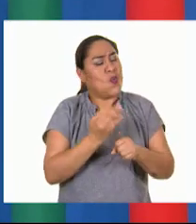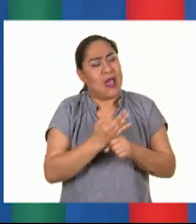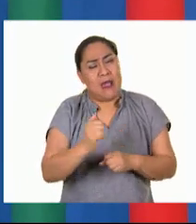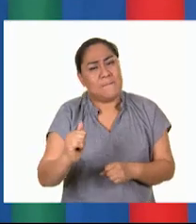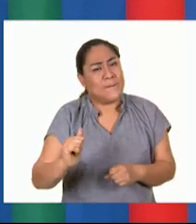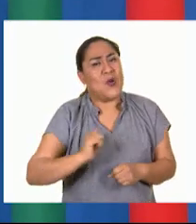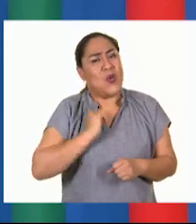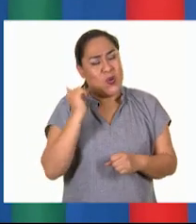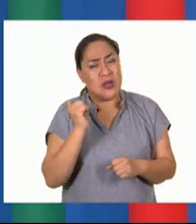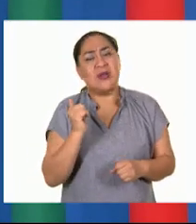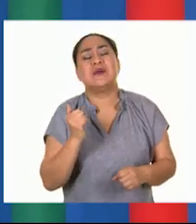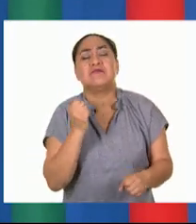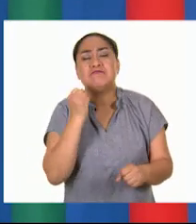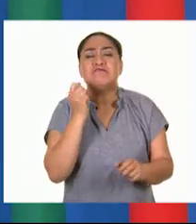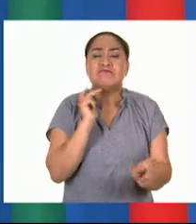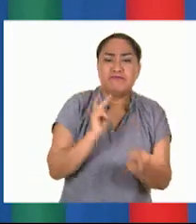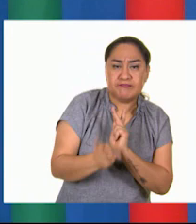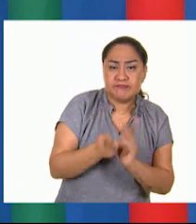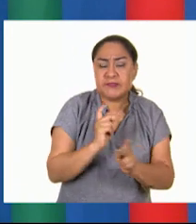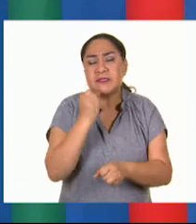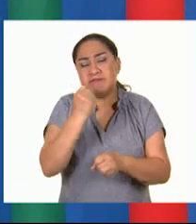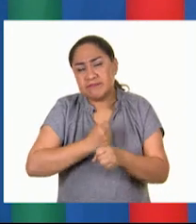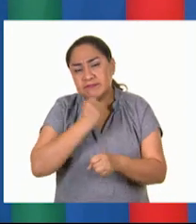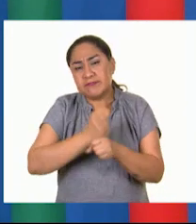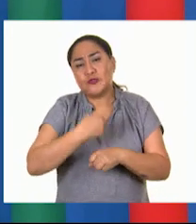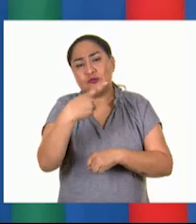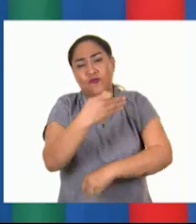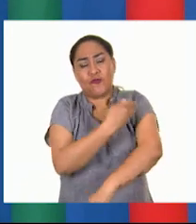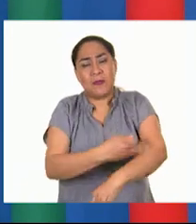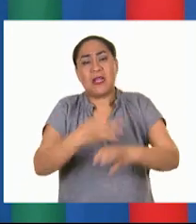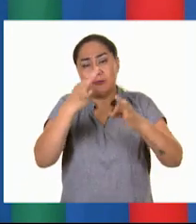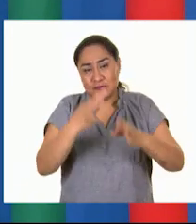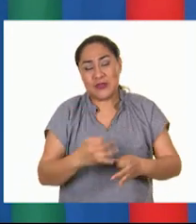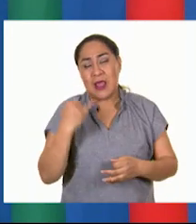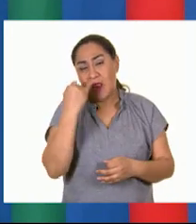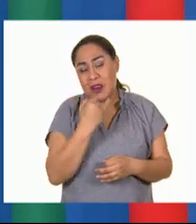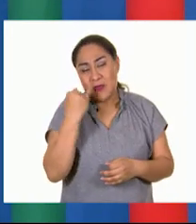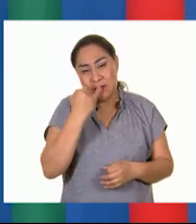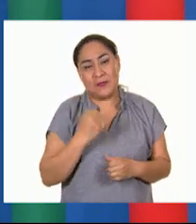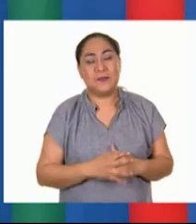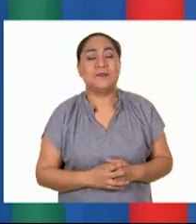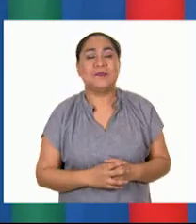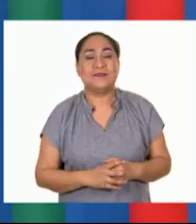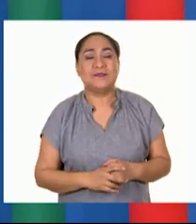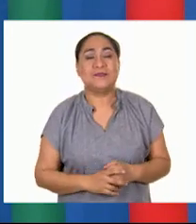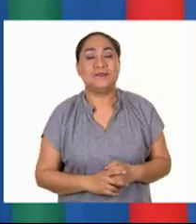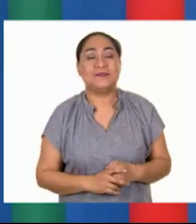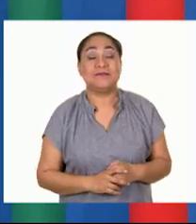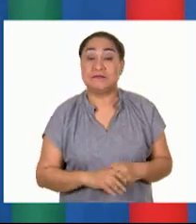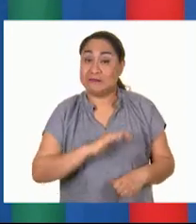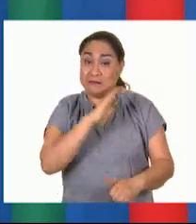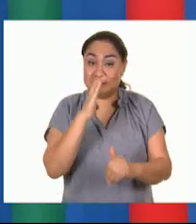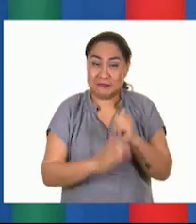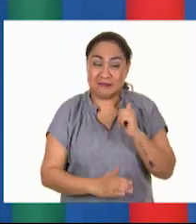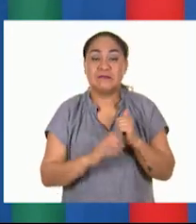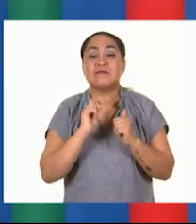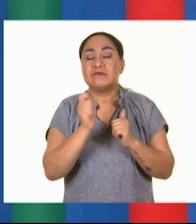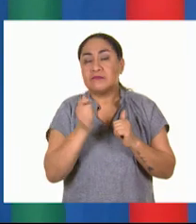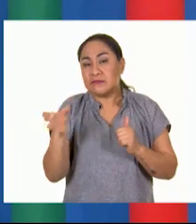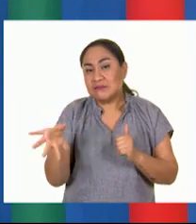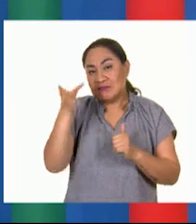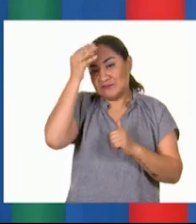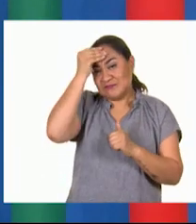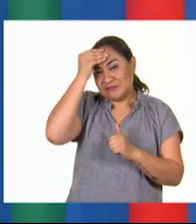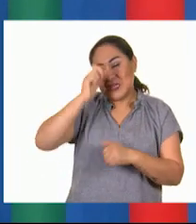también este momento para practicarla y platica con tu familia en tu lengua materna. Por hoy hemos terminado con influencia extranjera durante